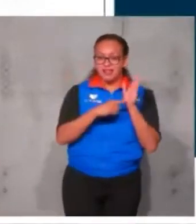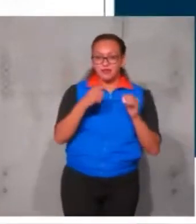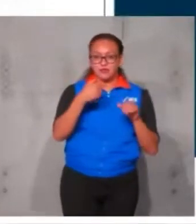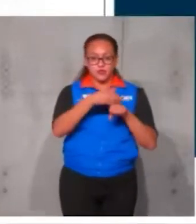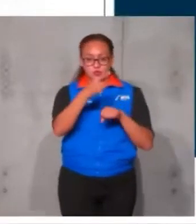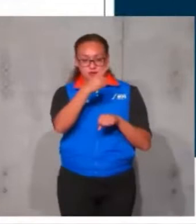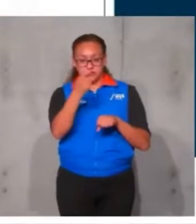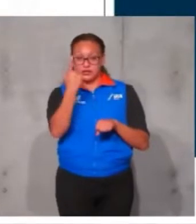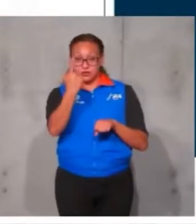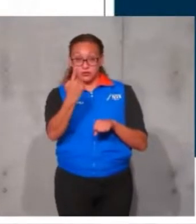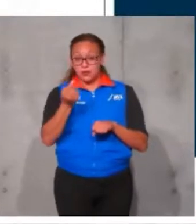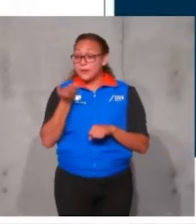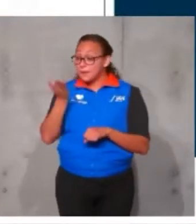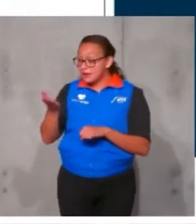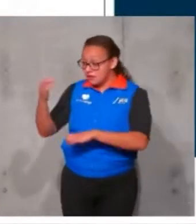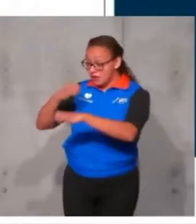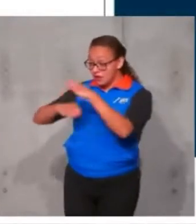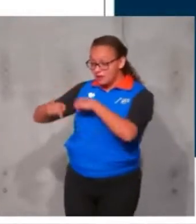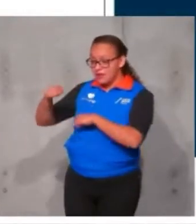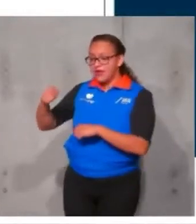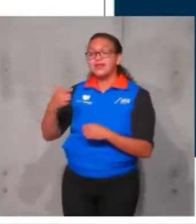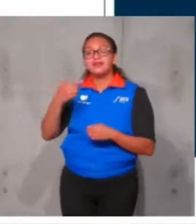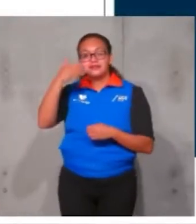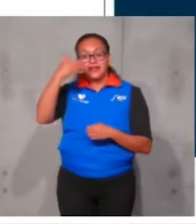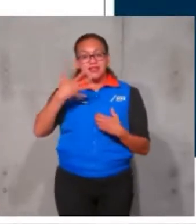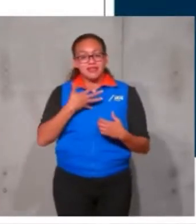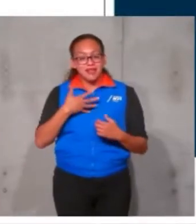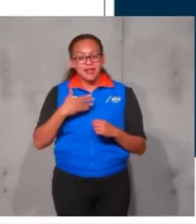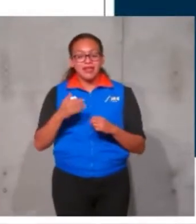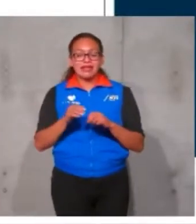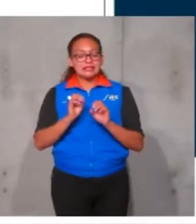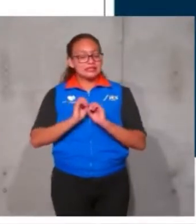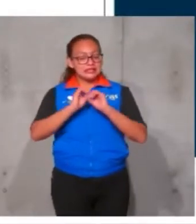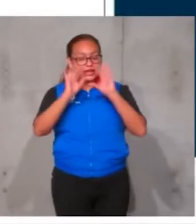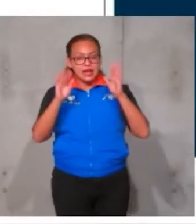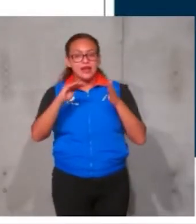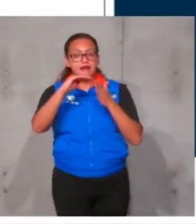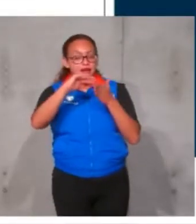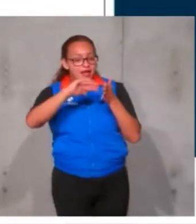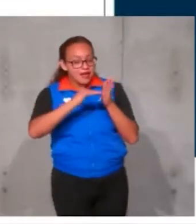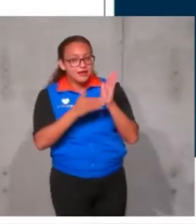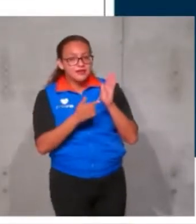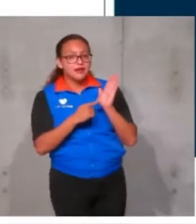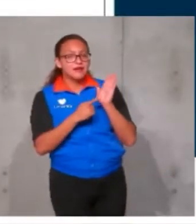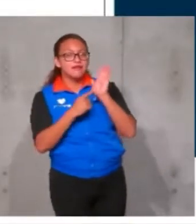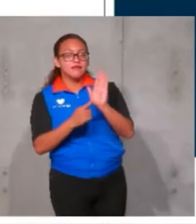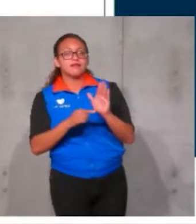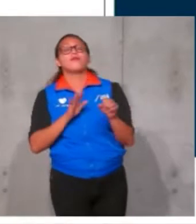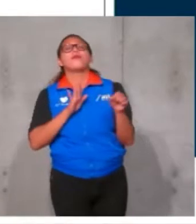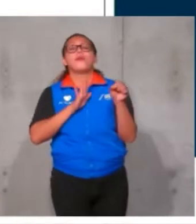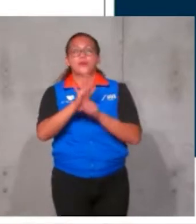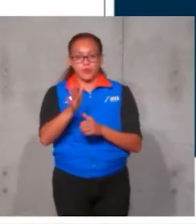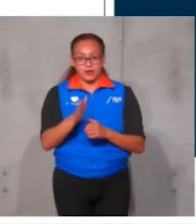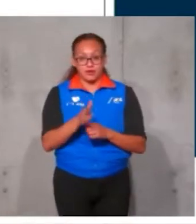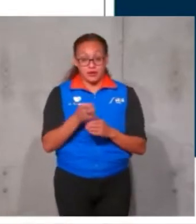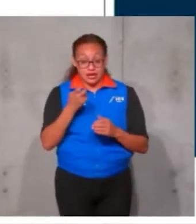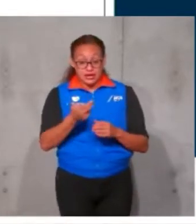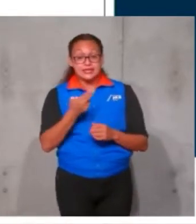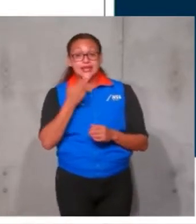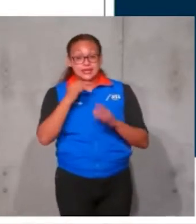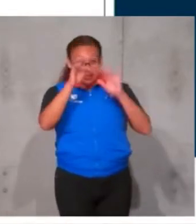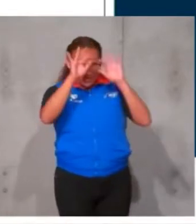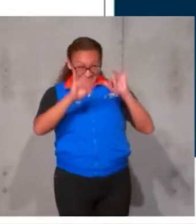el 101, que nosotros tengamos claros cuáles son esos temas estratégicos para la organización.